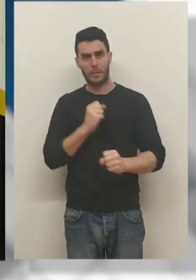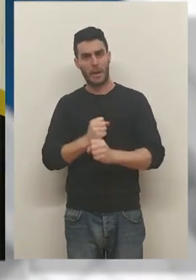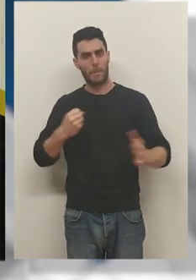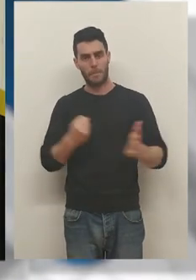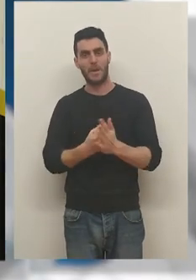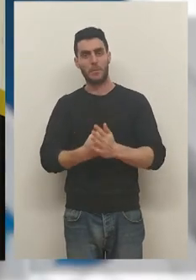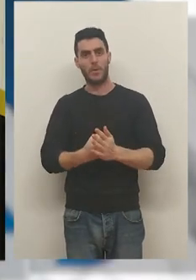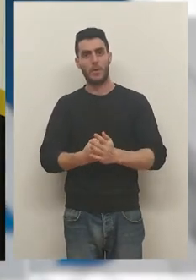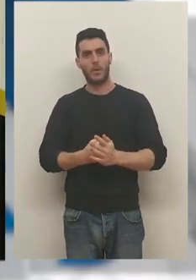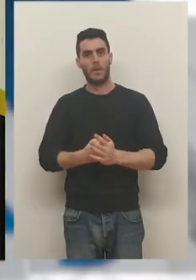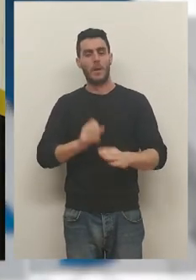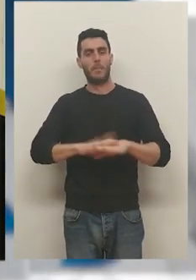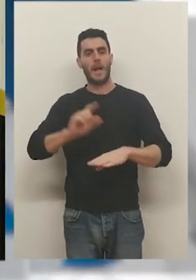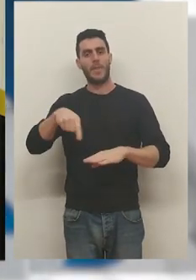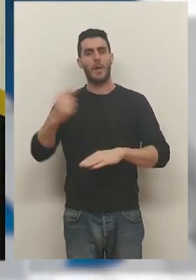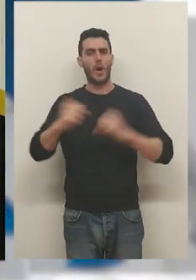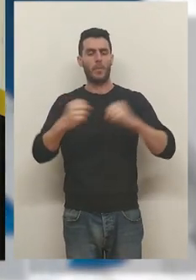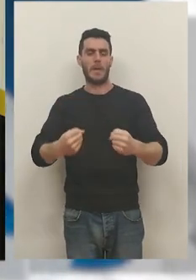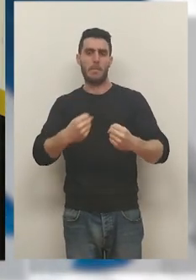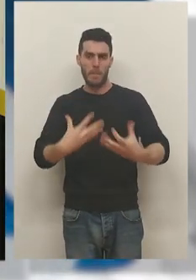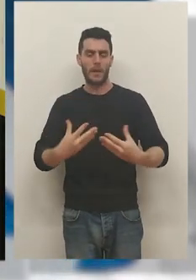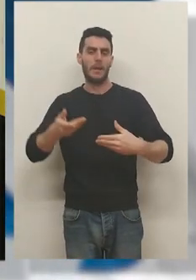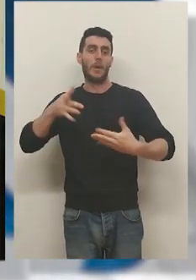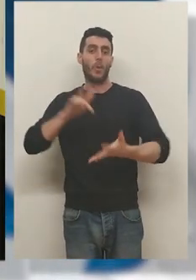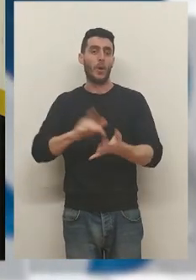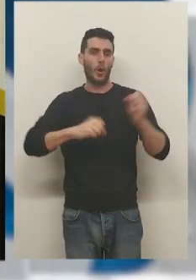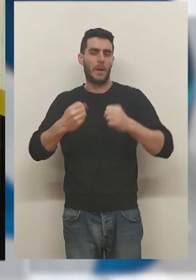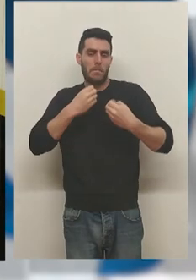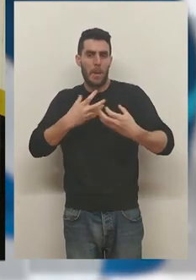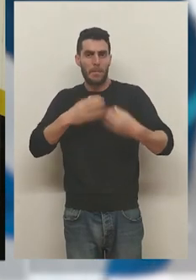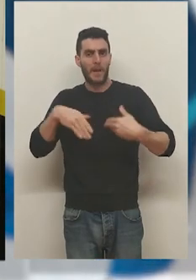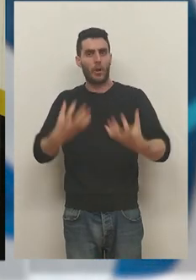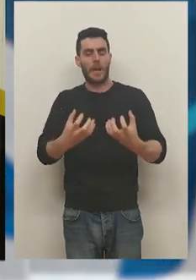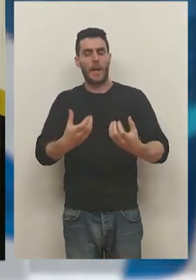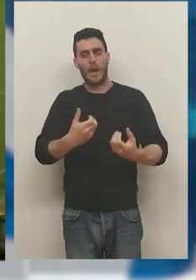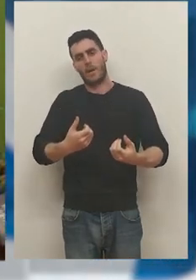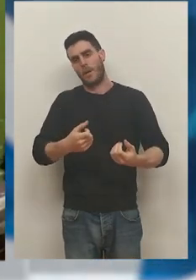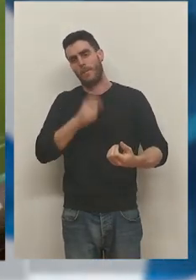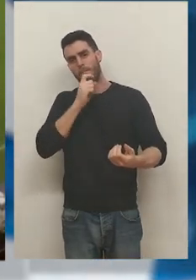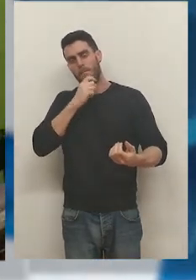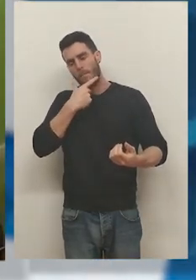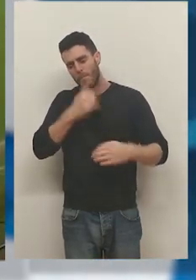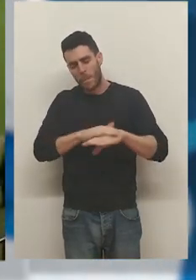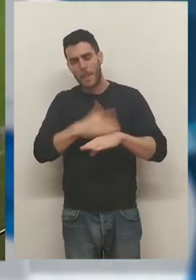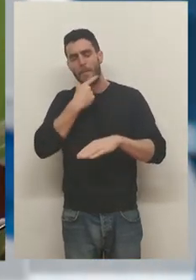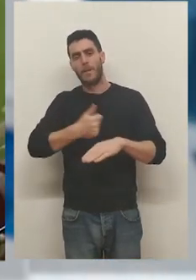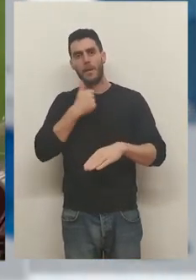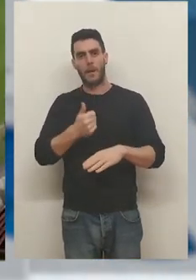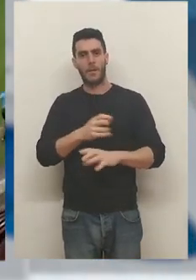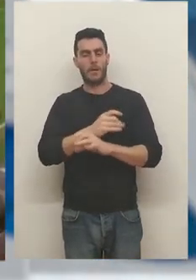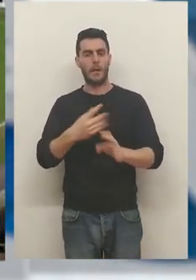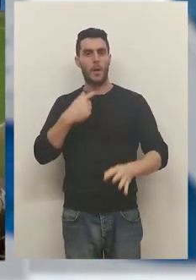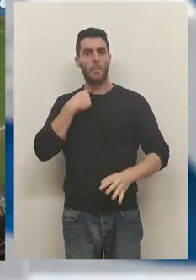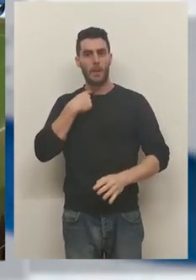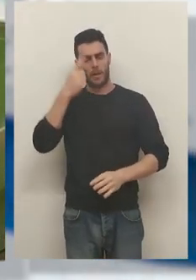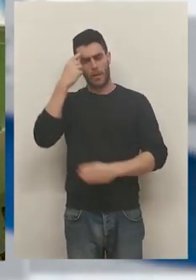uno para poder luego ser competitivos y cuando ya seamos competitivos estaremos más cerca de ganar y nada mejor para olvidar